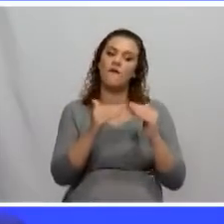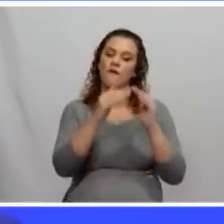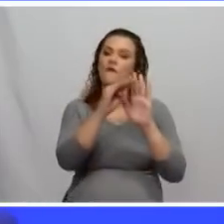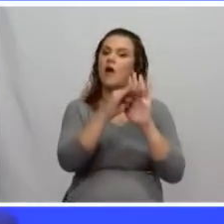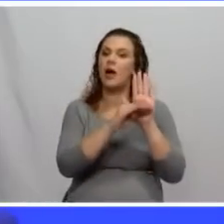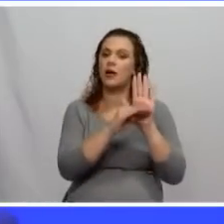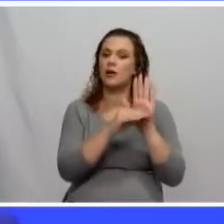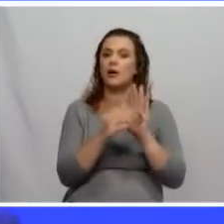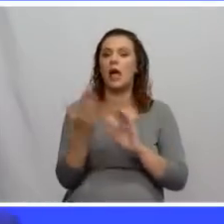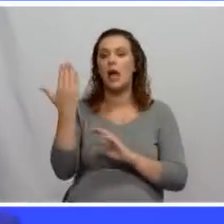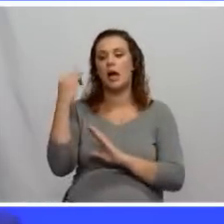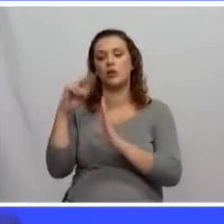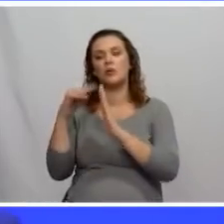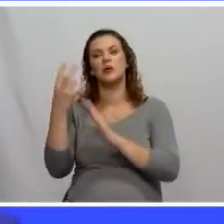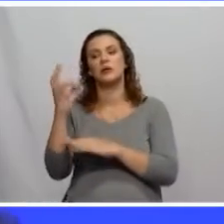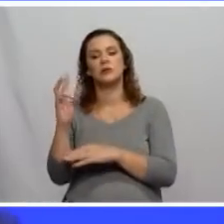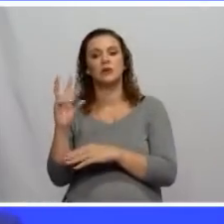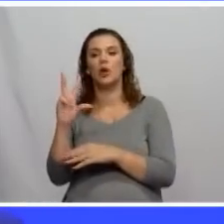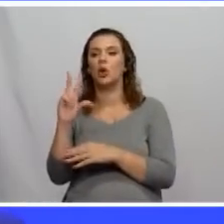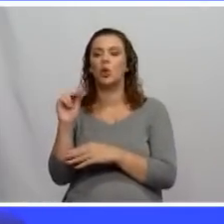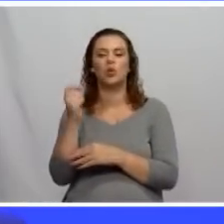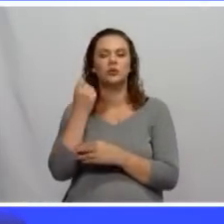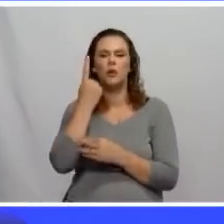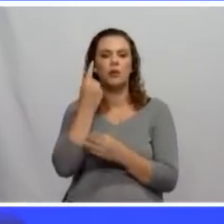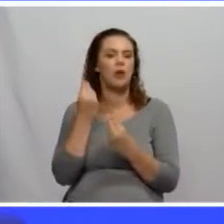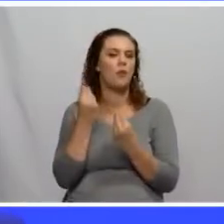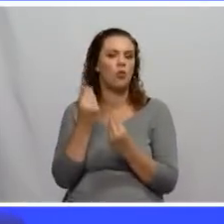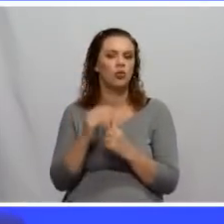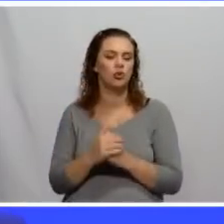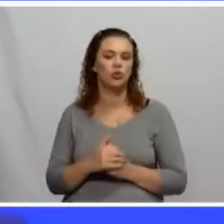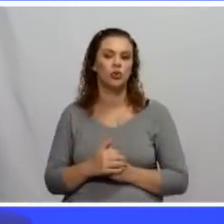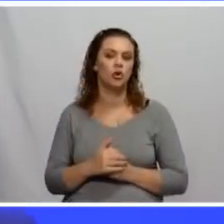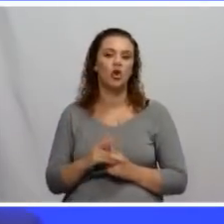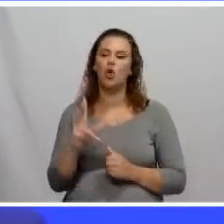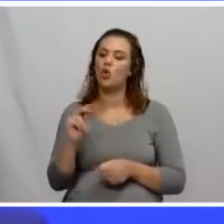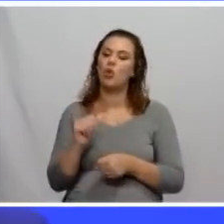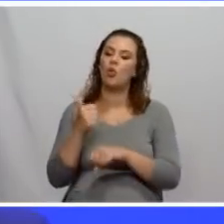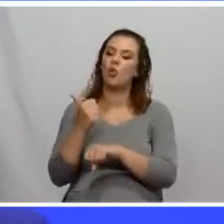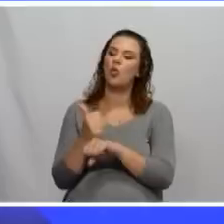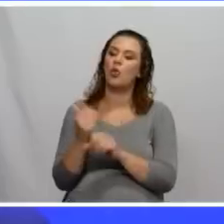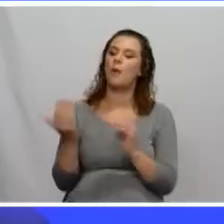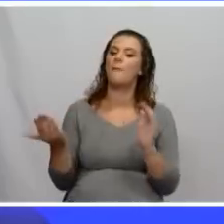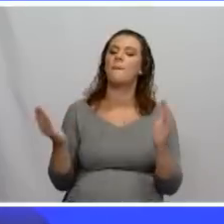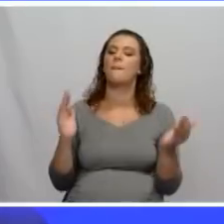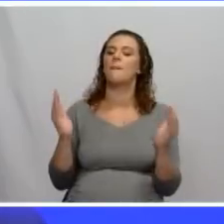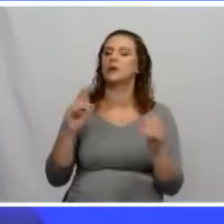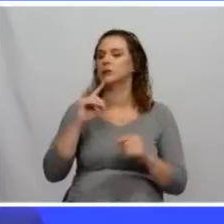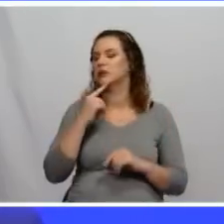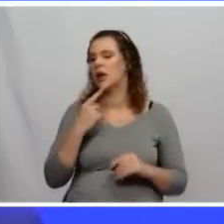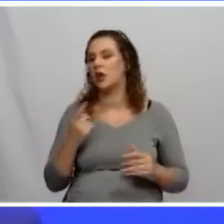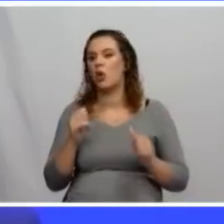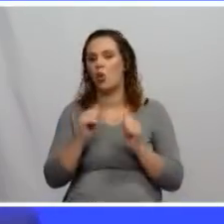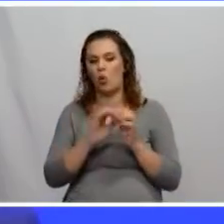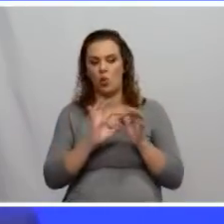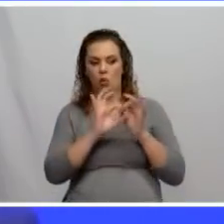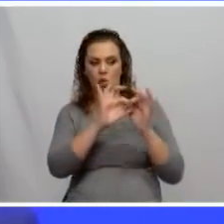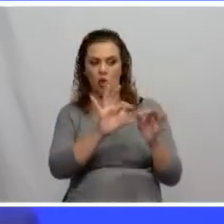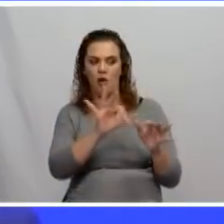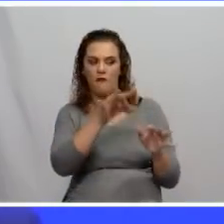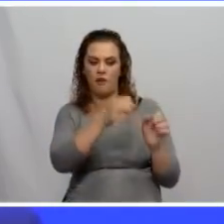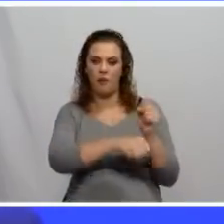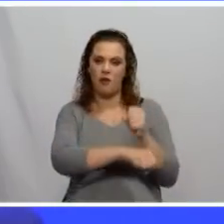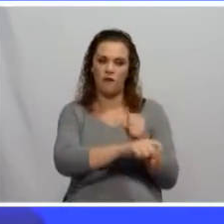también que por antes del 2017 a veces no se comprendía mucho y no se establecía como un paralelismo muy serio con respecto a la forma